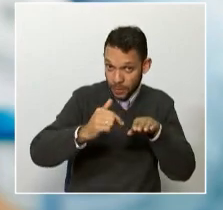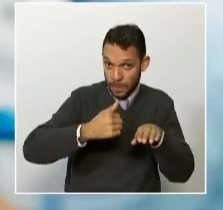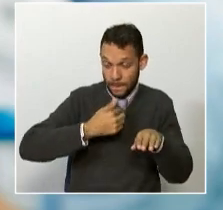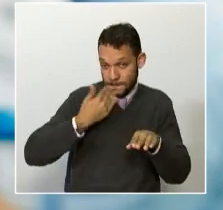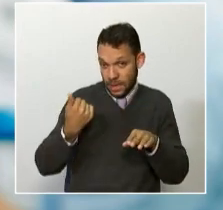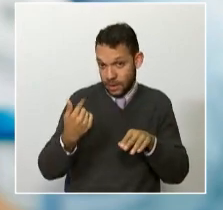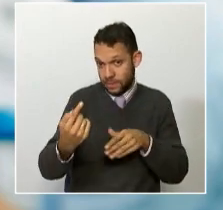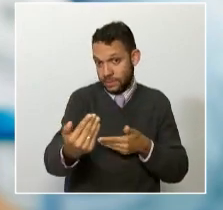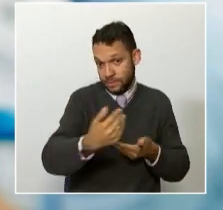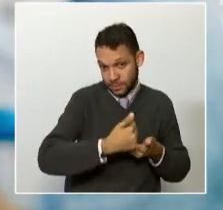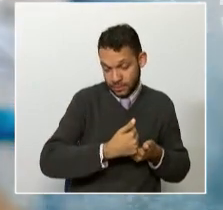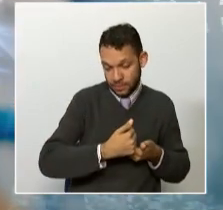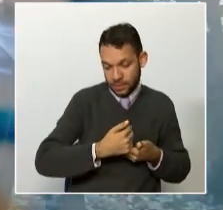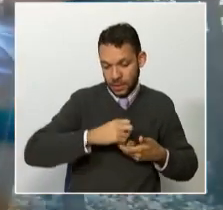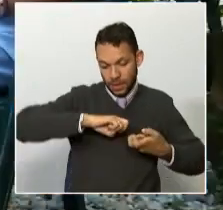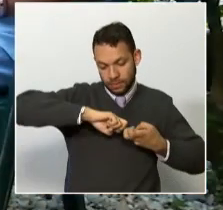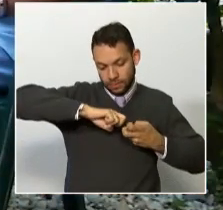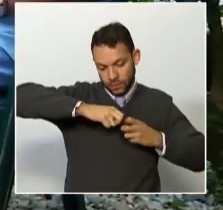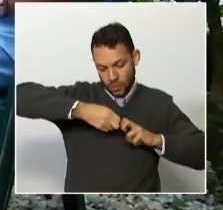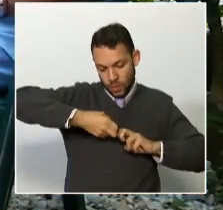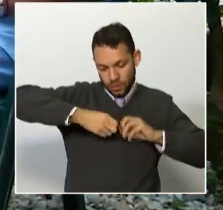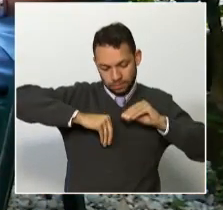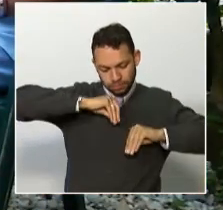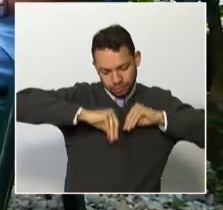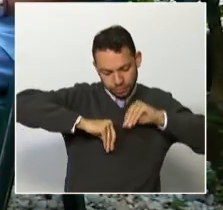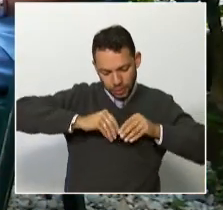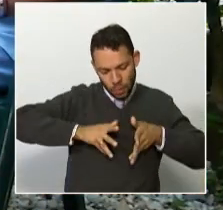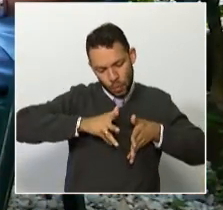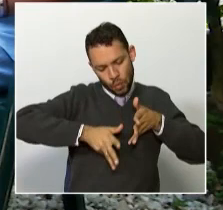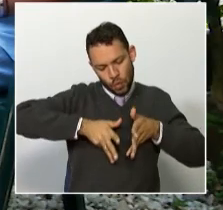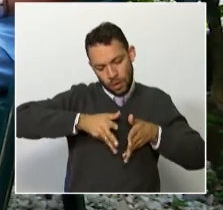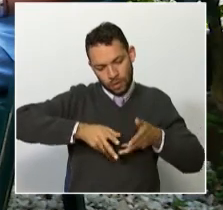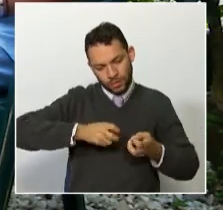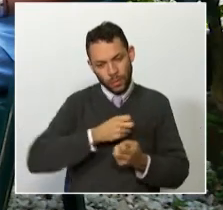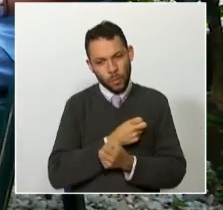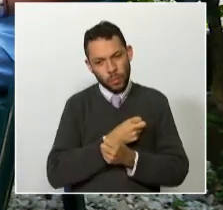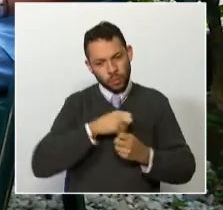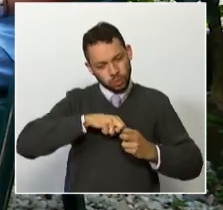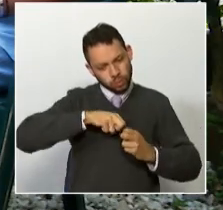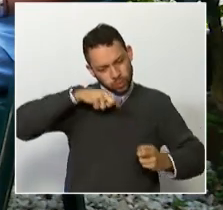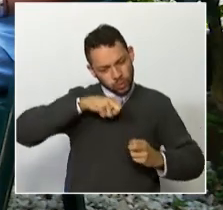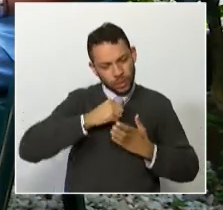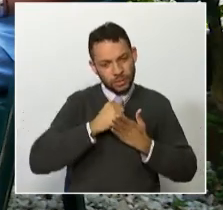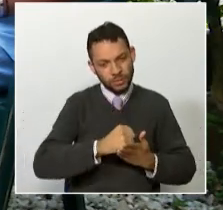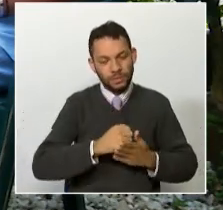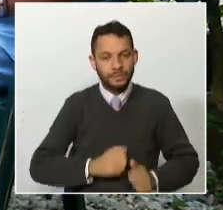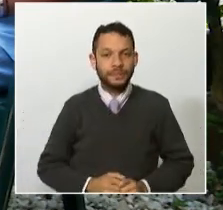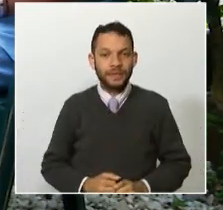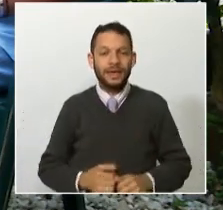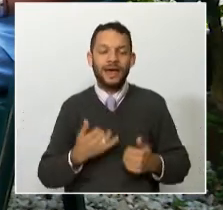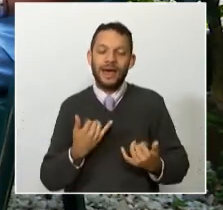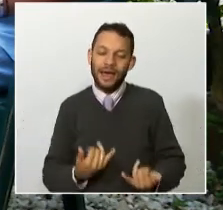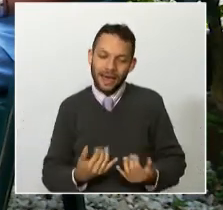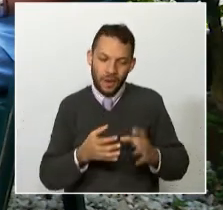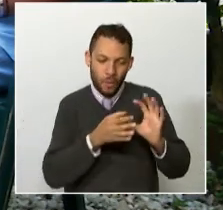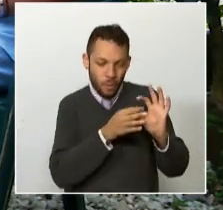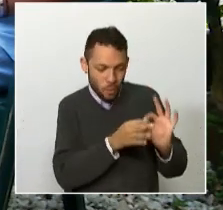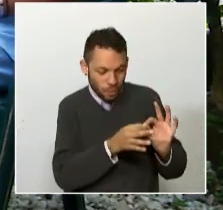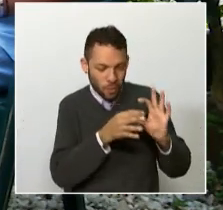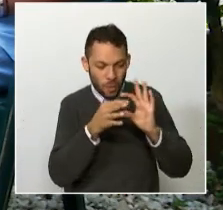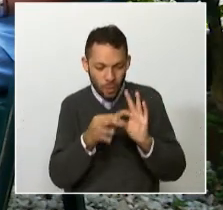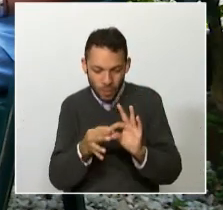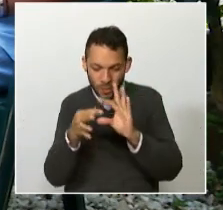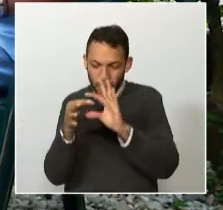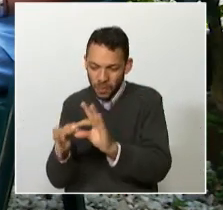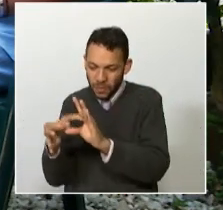y terminen en fisioterapia. Entonces, ese diagnóstico se va uniendo y se va armando